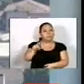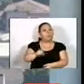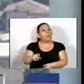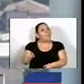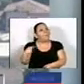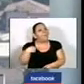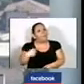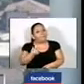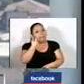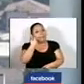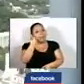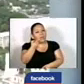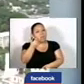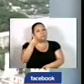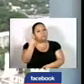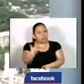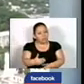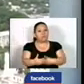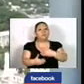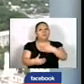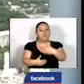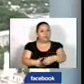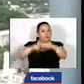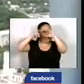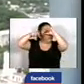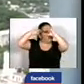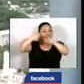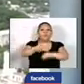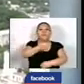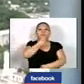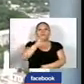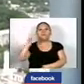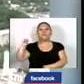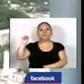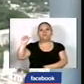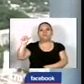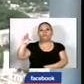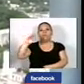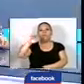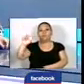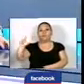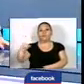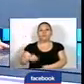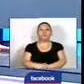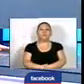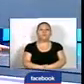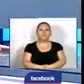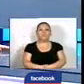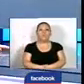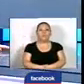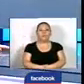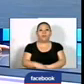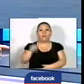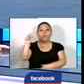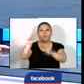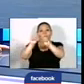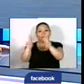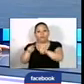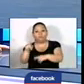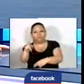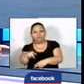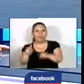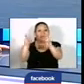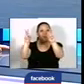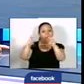resaltan que a un paso lento. Con imágenes e informe de Marcela Rivera. Y la Federación de las Cámaras de